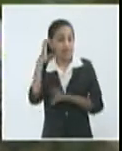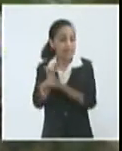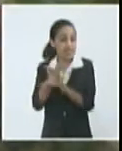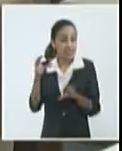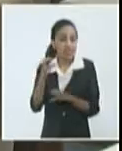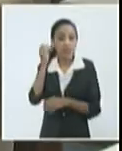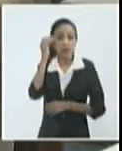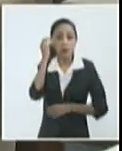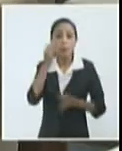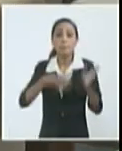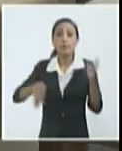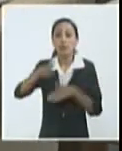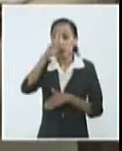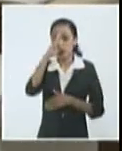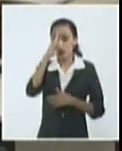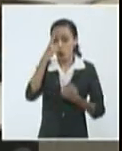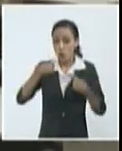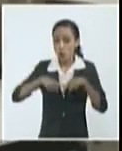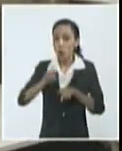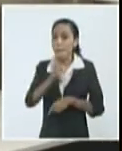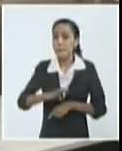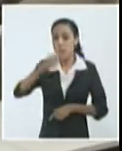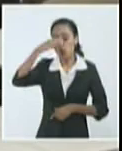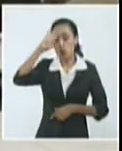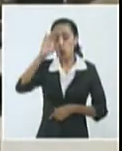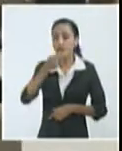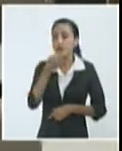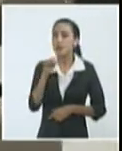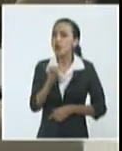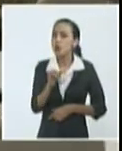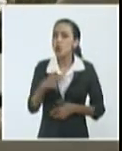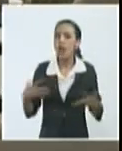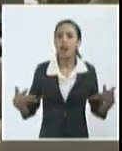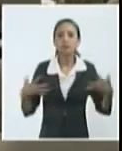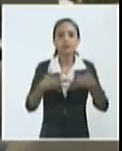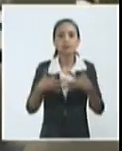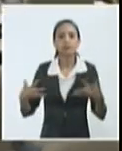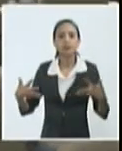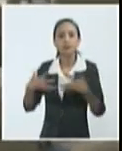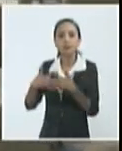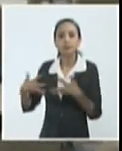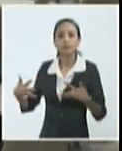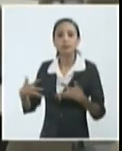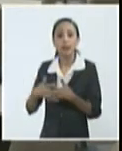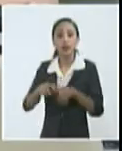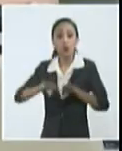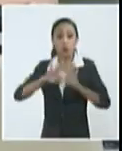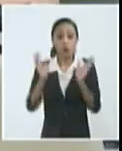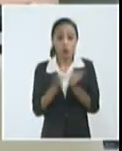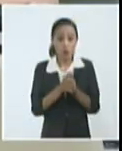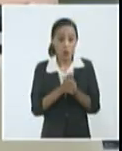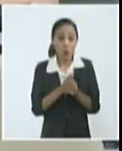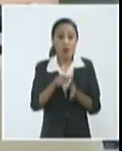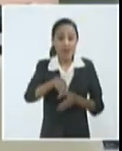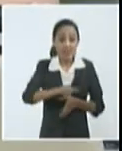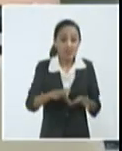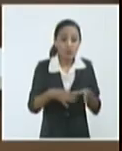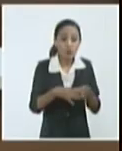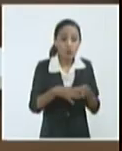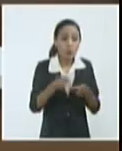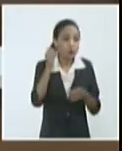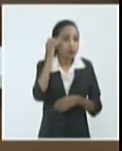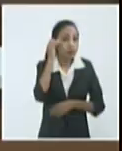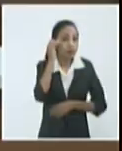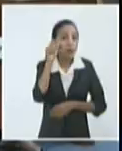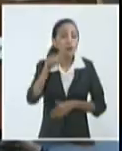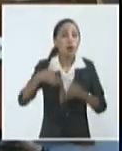Pública, junto con el de BioCuba Pharma, y también creando interconexiones entre ese sistema de innovación, el sector productivo de